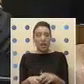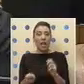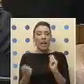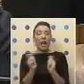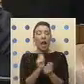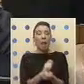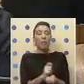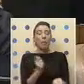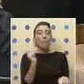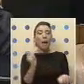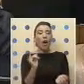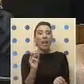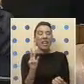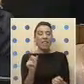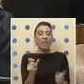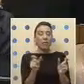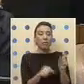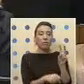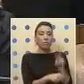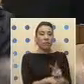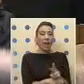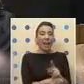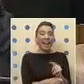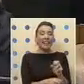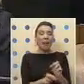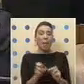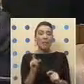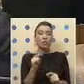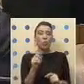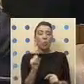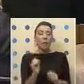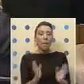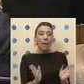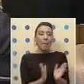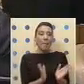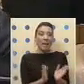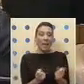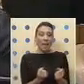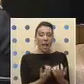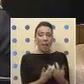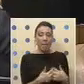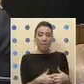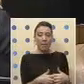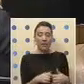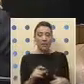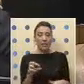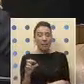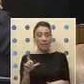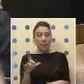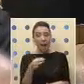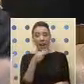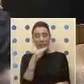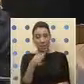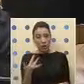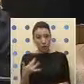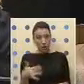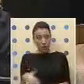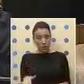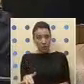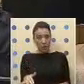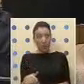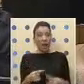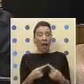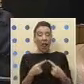IVA, fiscalización del régimen de renta presunta en pequeñas empresas. La CEPAL ya ha señalado que en el